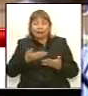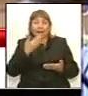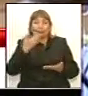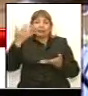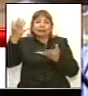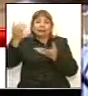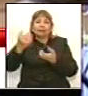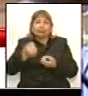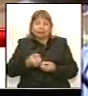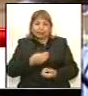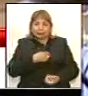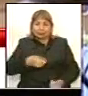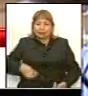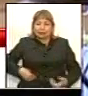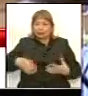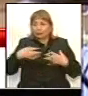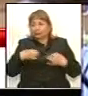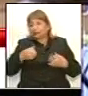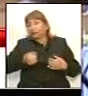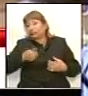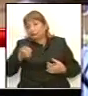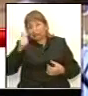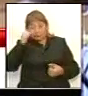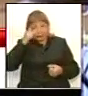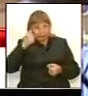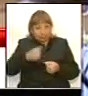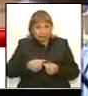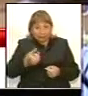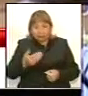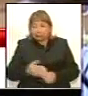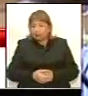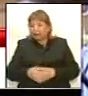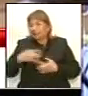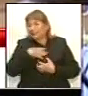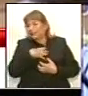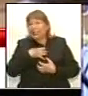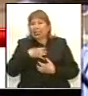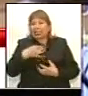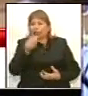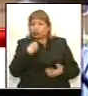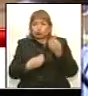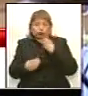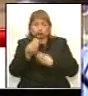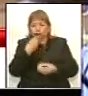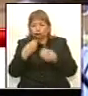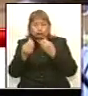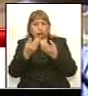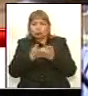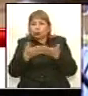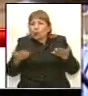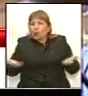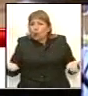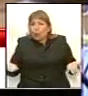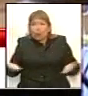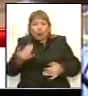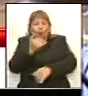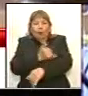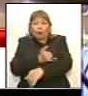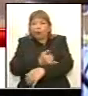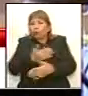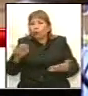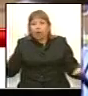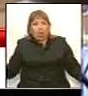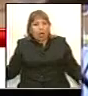recibiera, pues la ministra de Salud estaba en otra nota. ¿Se acuerda o se acuerda? Quejas, llevan comida, llevan cosas y no hay la institución, el